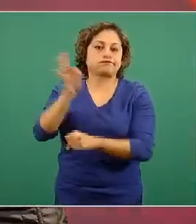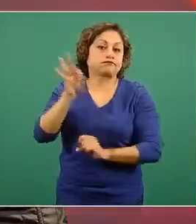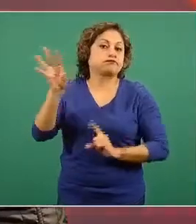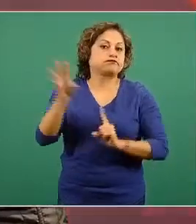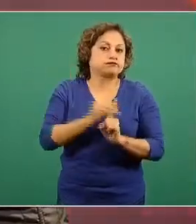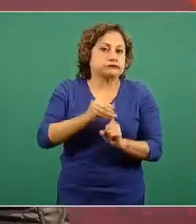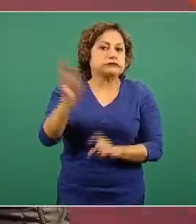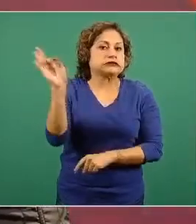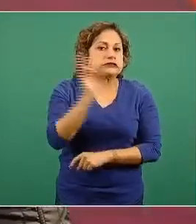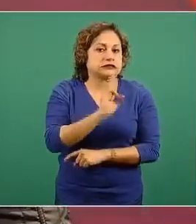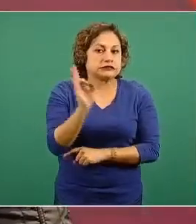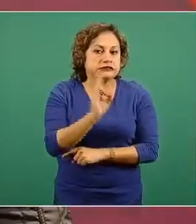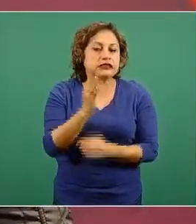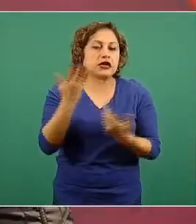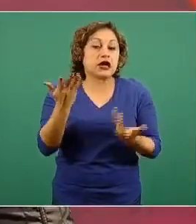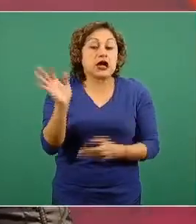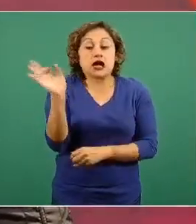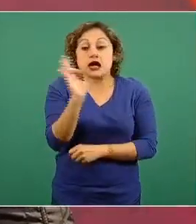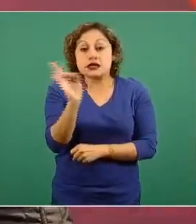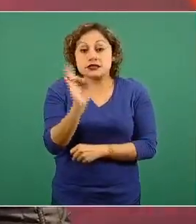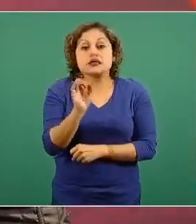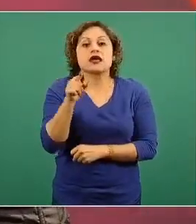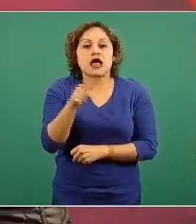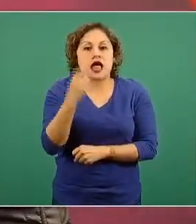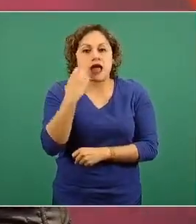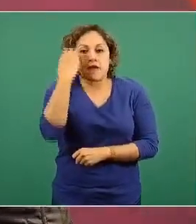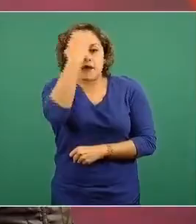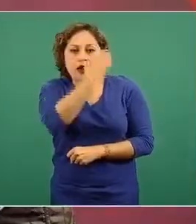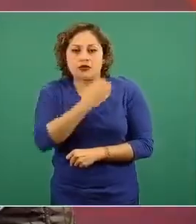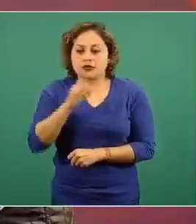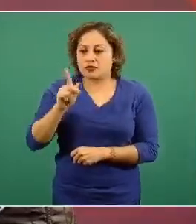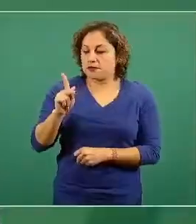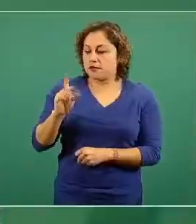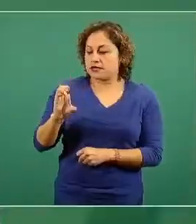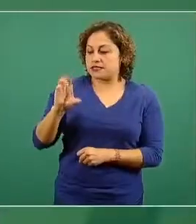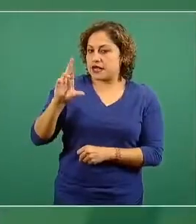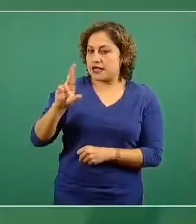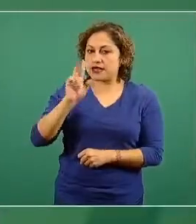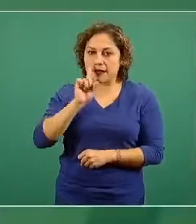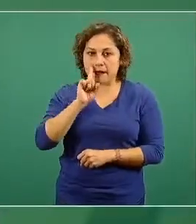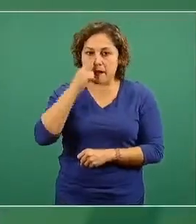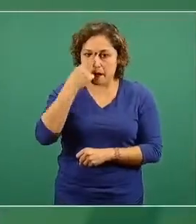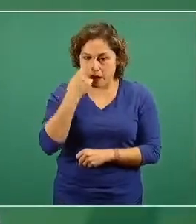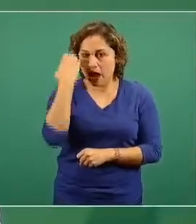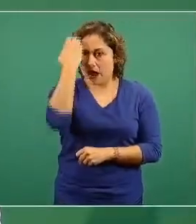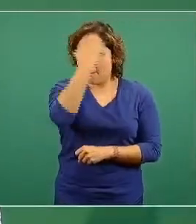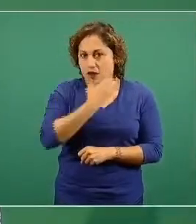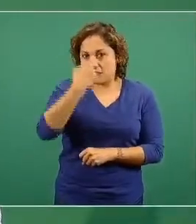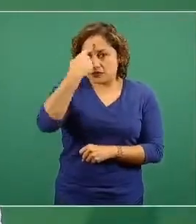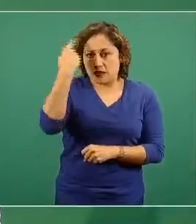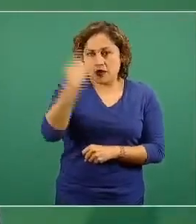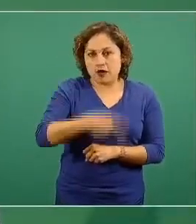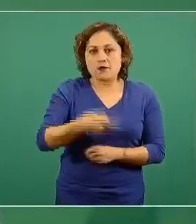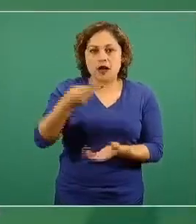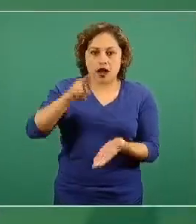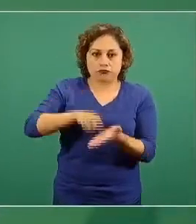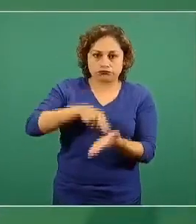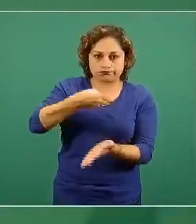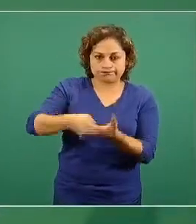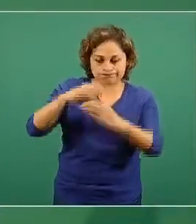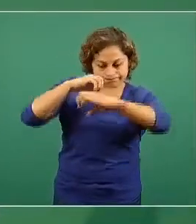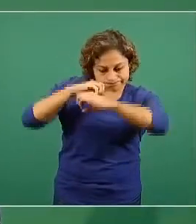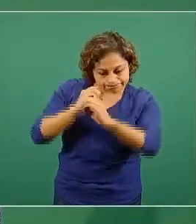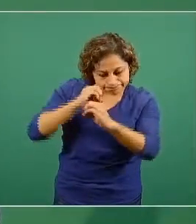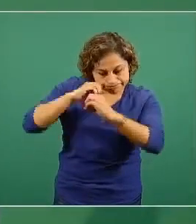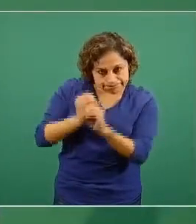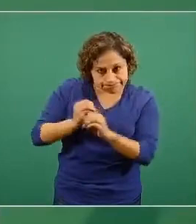en este caso se necesita o se requiere que sea por PCR para poder realizar la secuenciación. esta sea remitida al INDRE